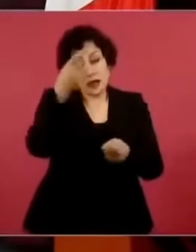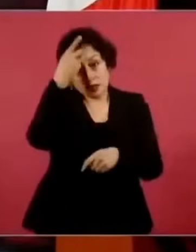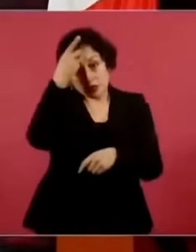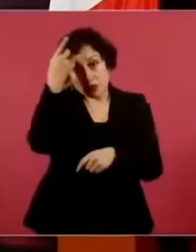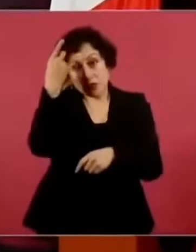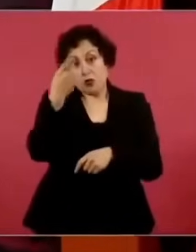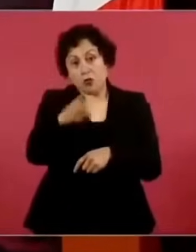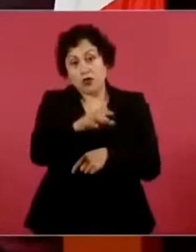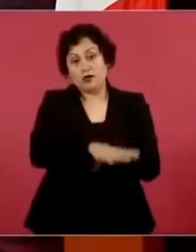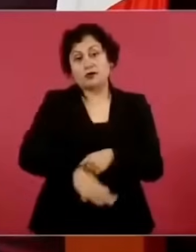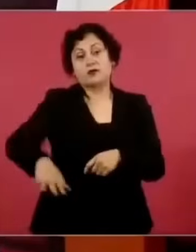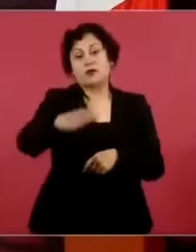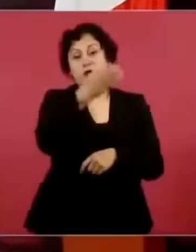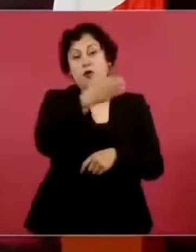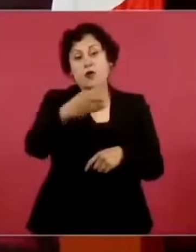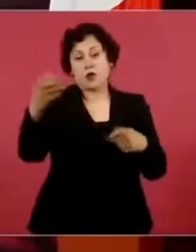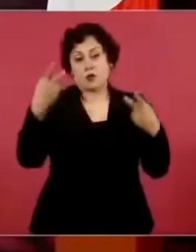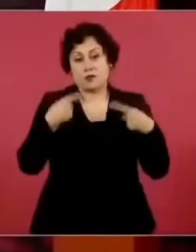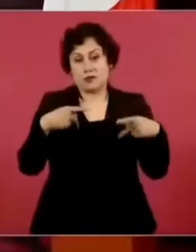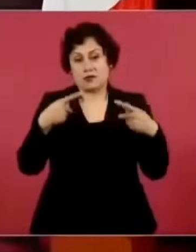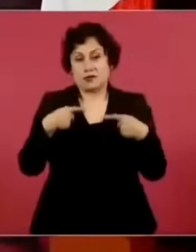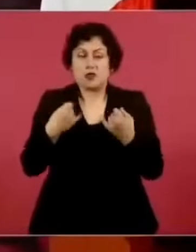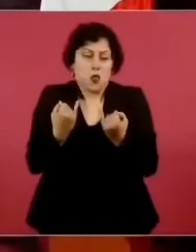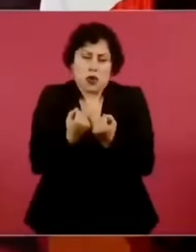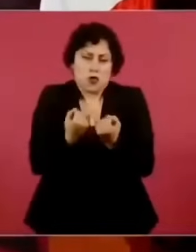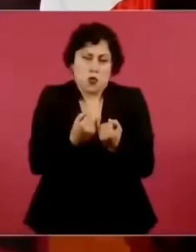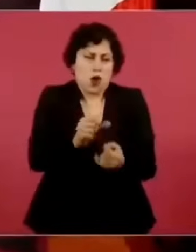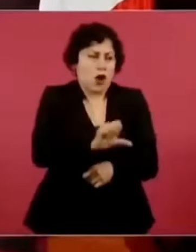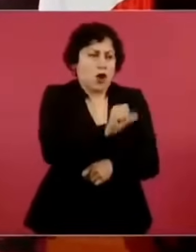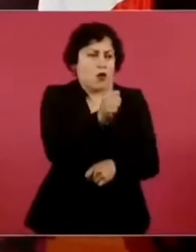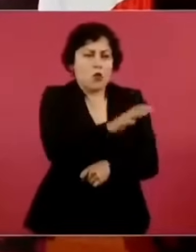porque el General Cárdenas entrega